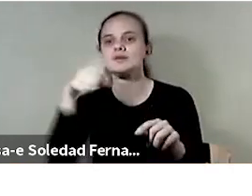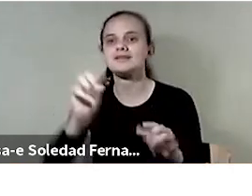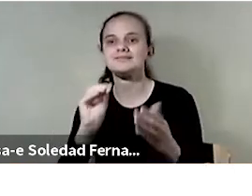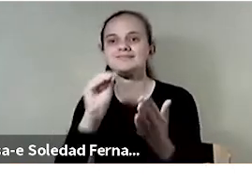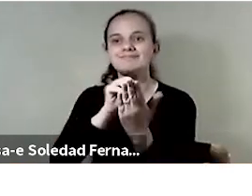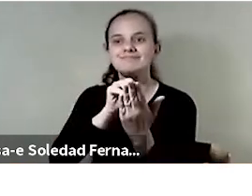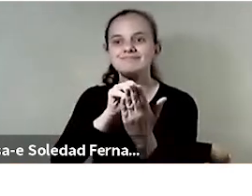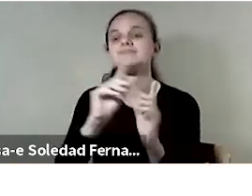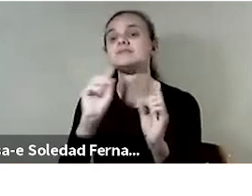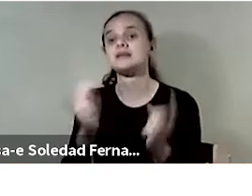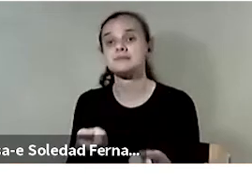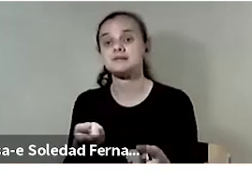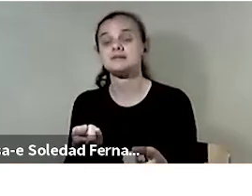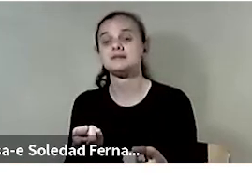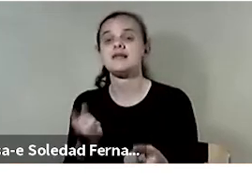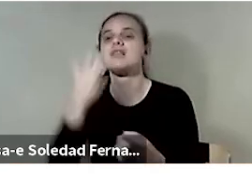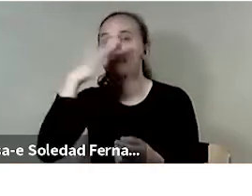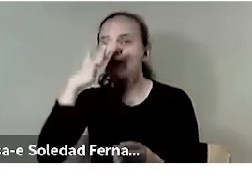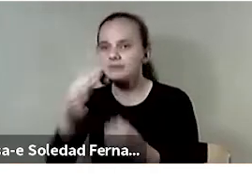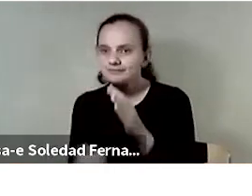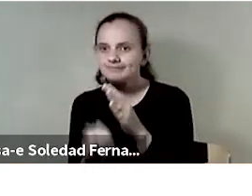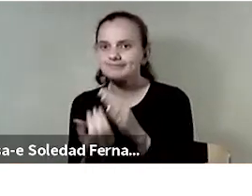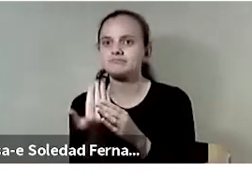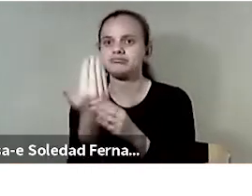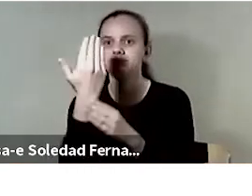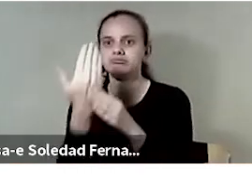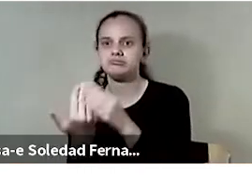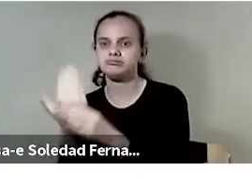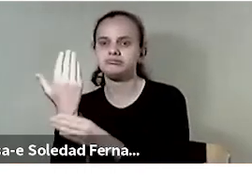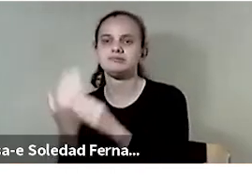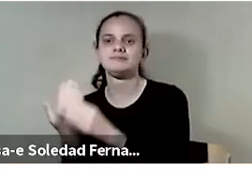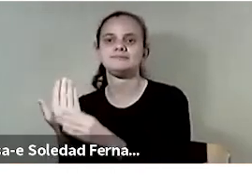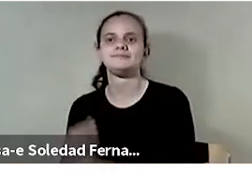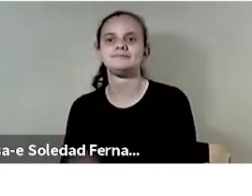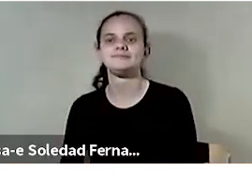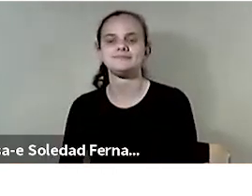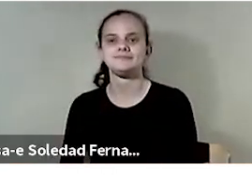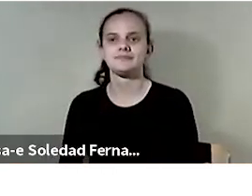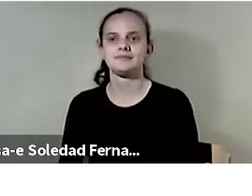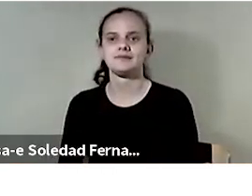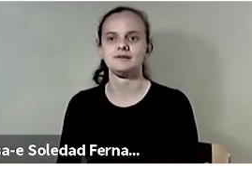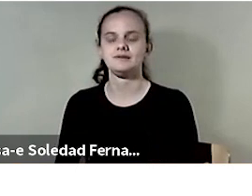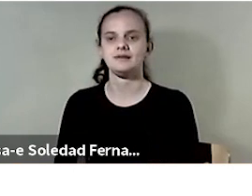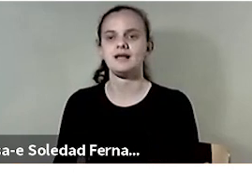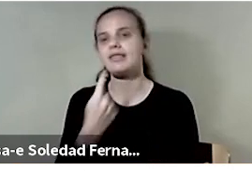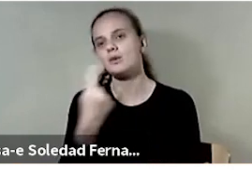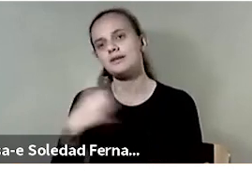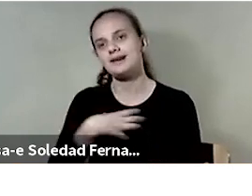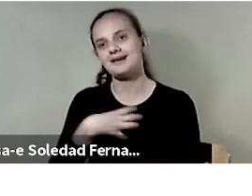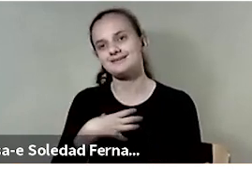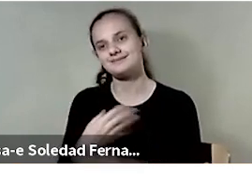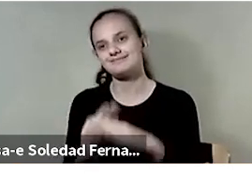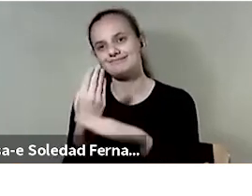material. Creo que todo está en la misma plataforma donde se anotaron, está el material y después se van a subir las clases, creo